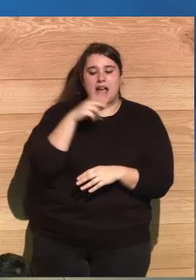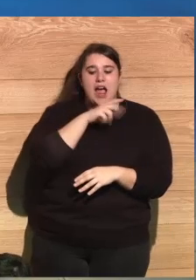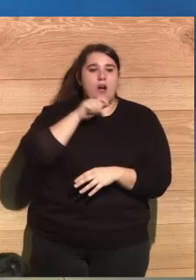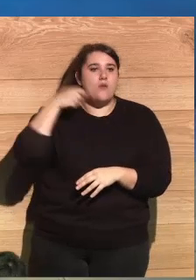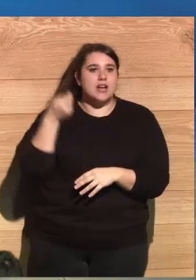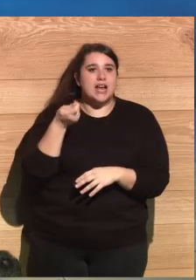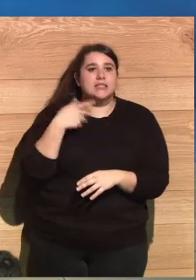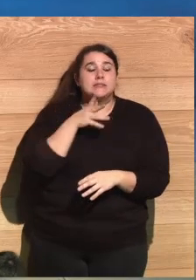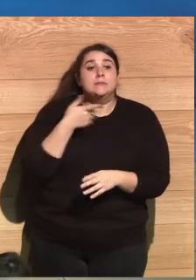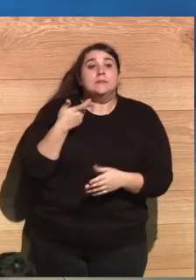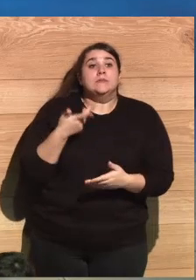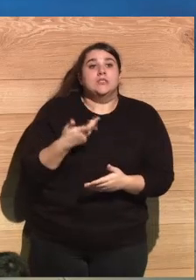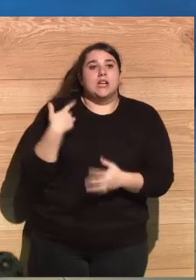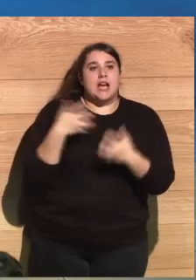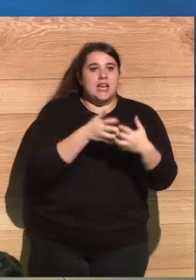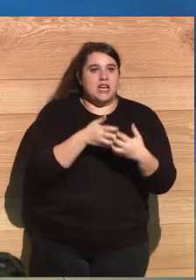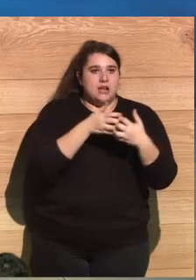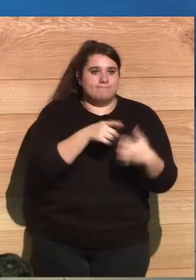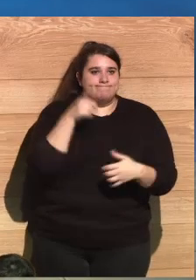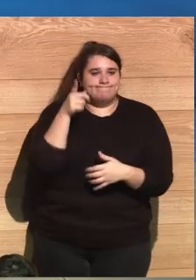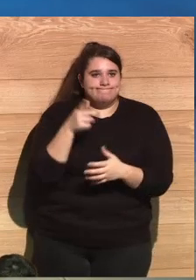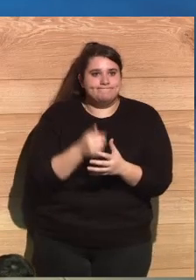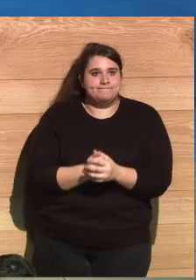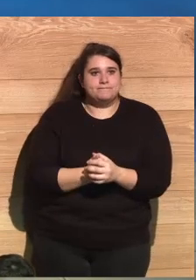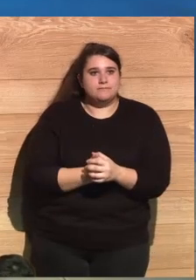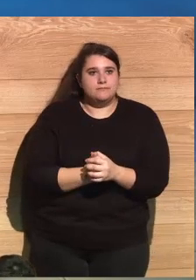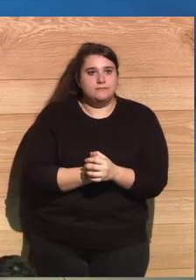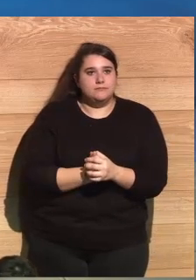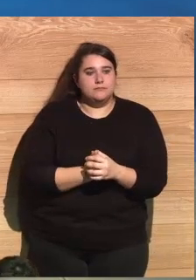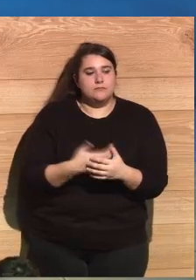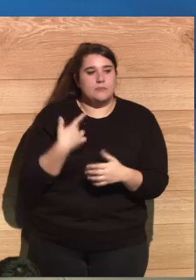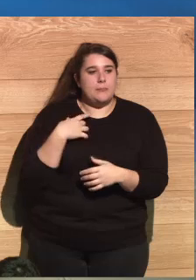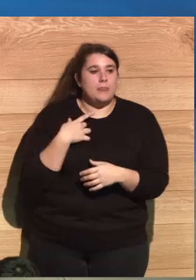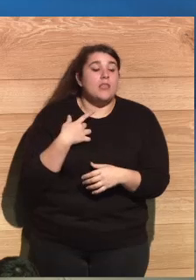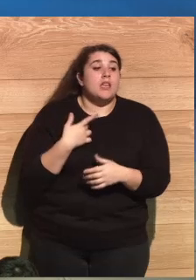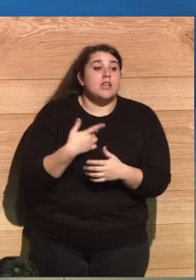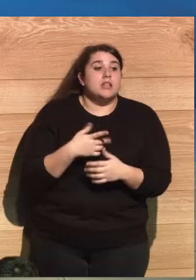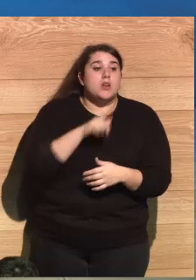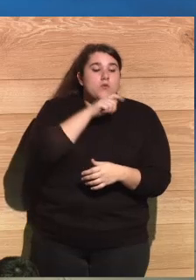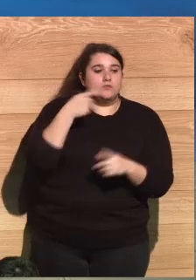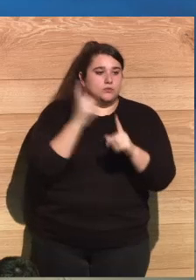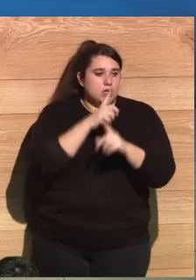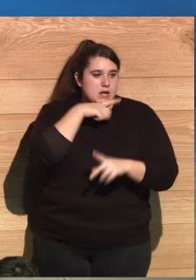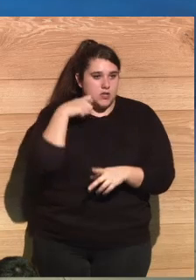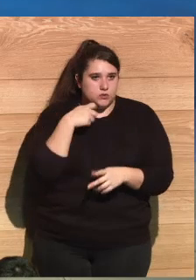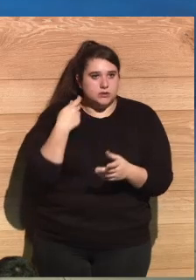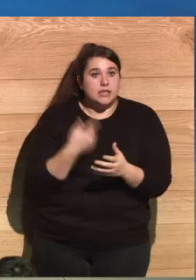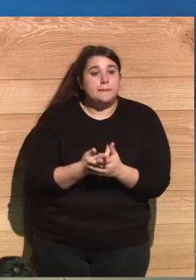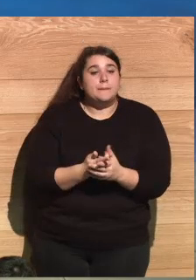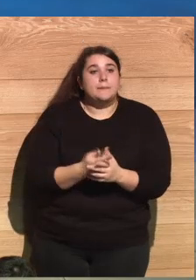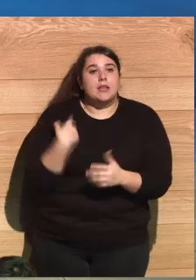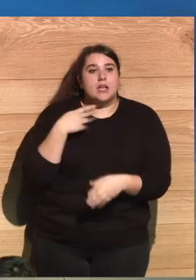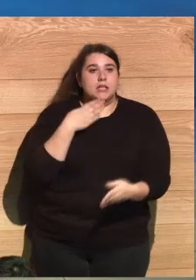caídos del barrio en la guerra del Este, ¿no? La que tienen ahora en el Donbass contra Rusia. Y hablando con